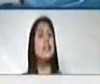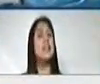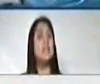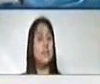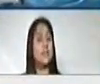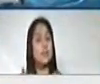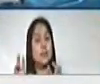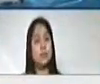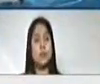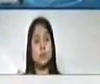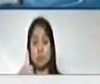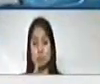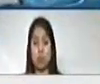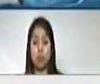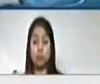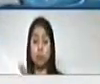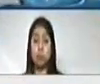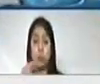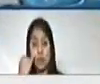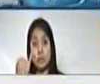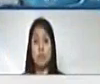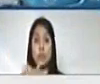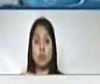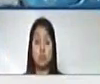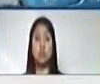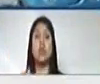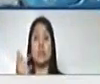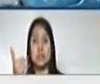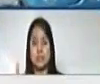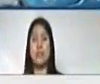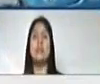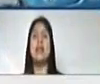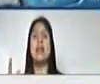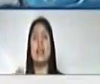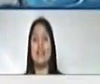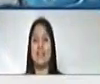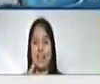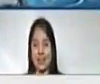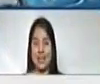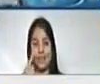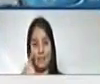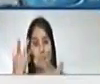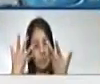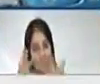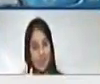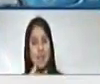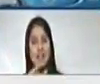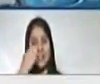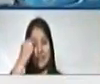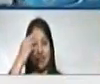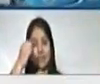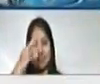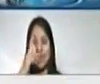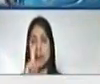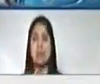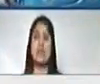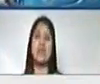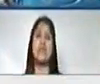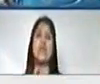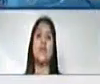mientras llega la oportunidad de recibir el fármaco, tenemos que seguir cuidándonos. Por favor, utilice su mascarilla y por